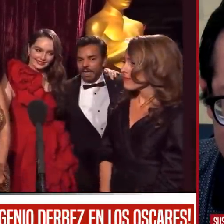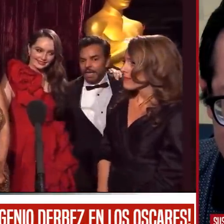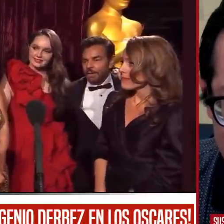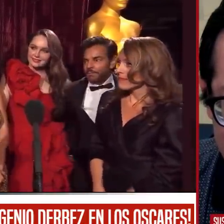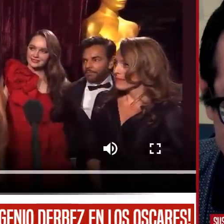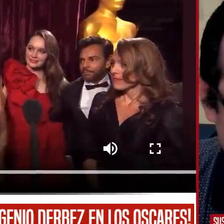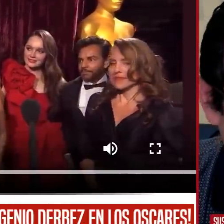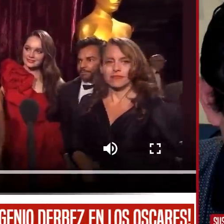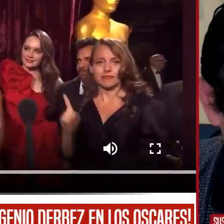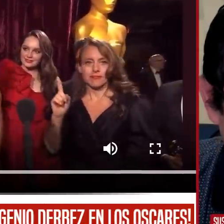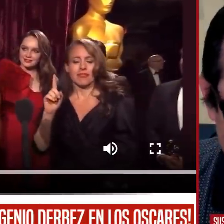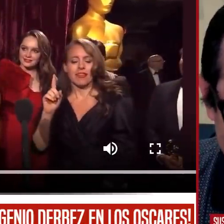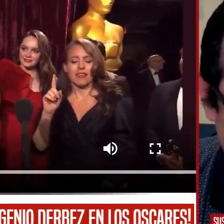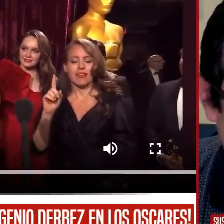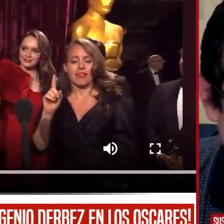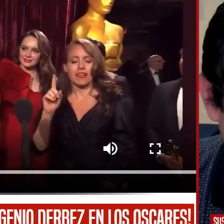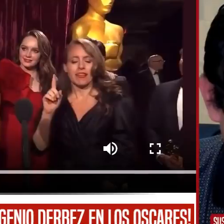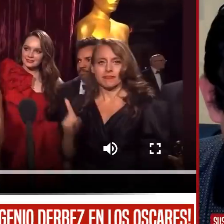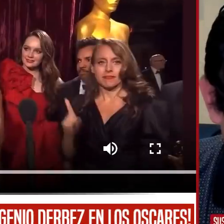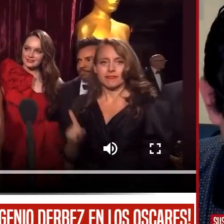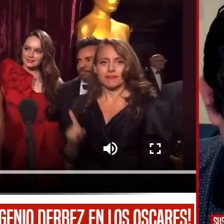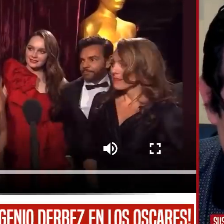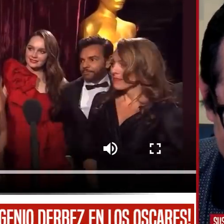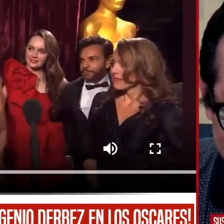hay buenas cuentas